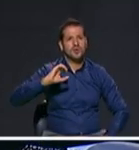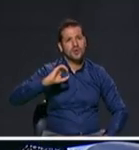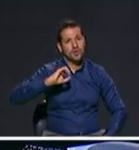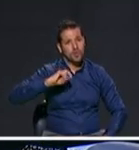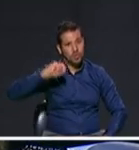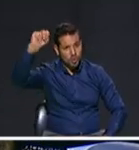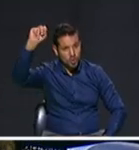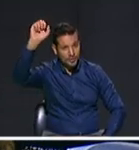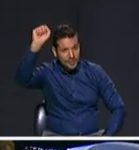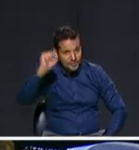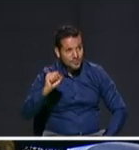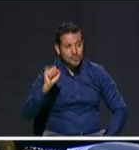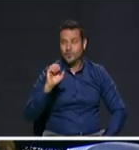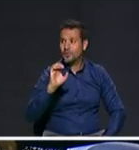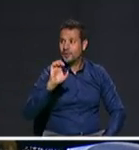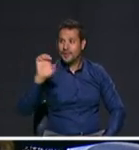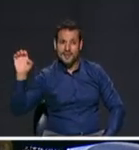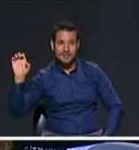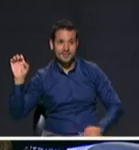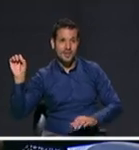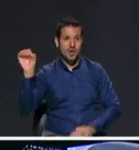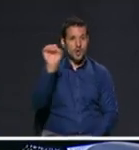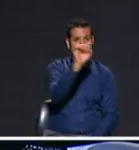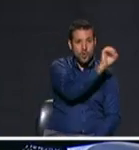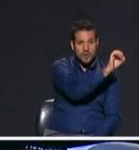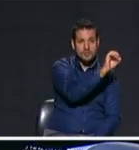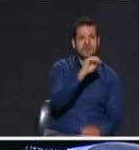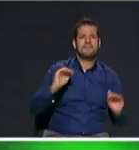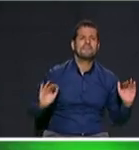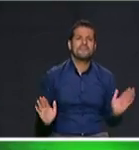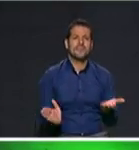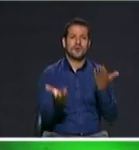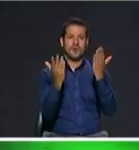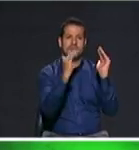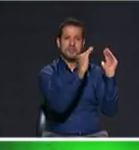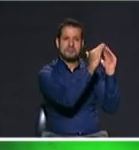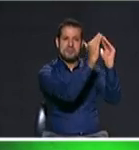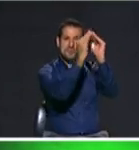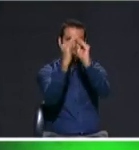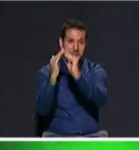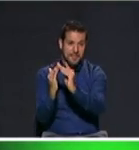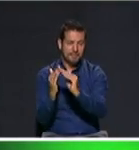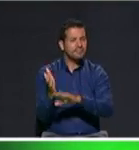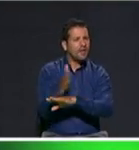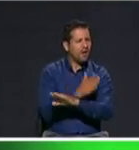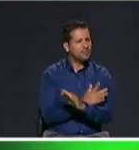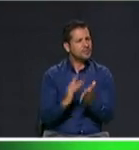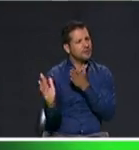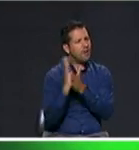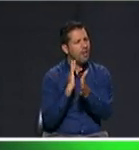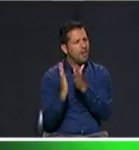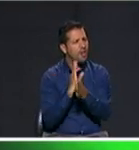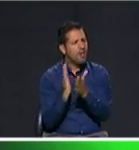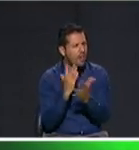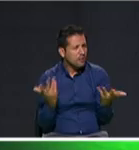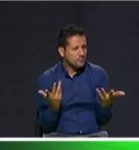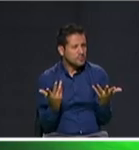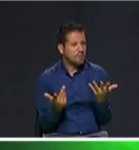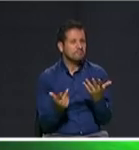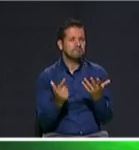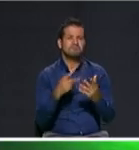vías hacia el oriente mejoramiento integral y vivienda doctora beatriz mencioné usted dos proyectos a grandes rasgos le